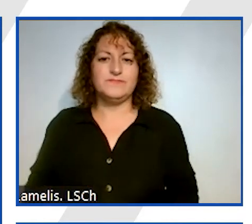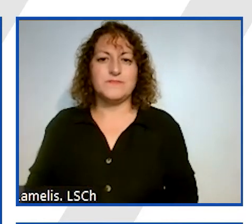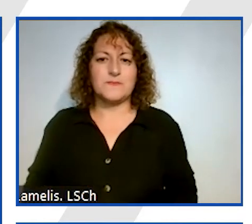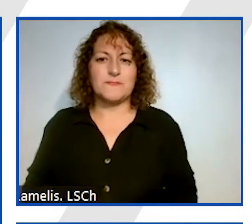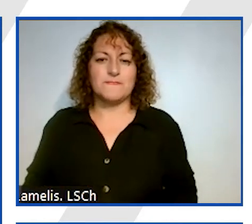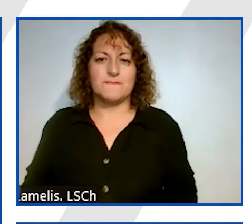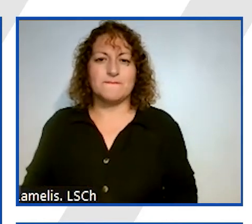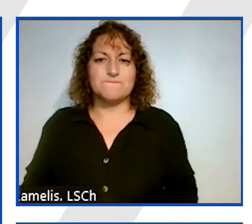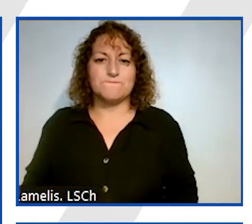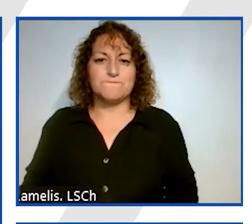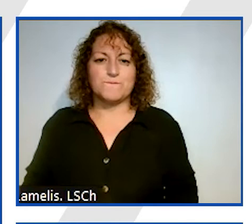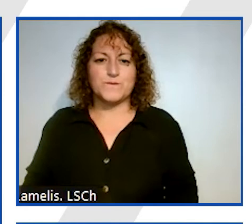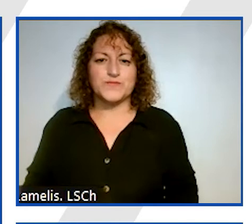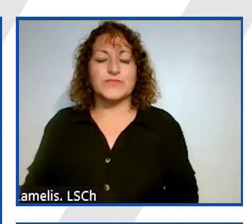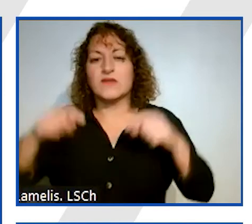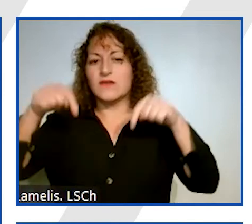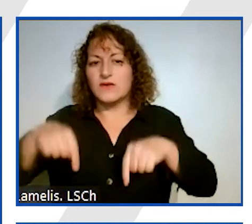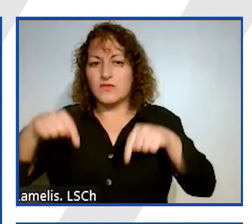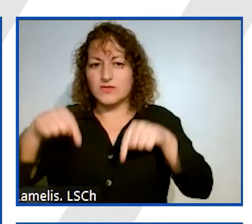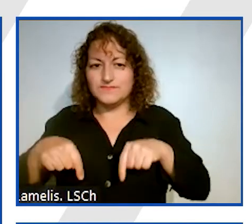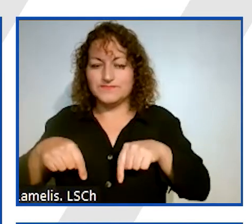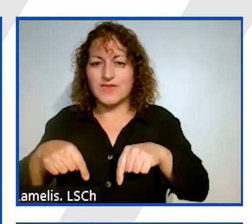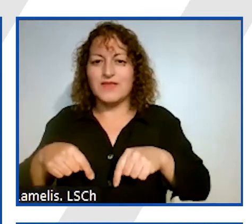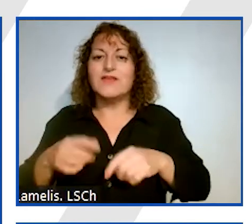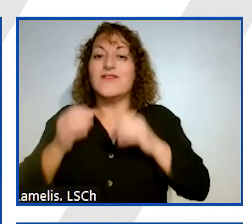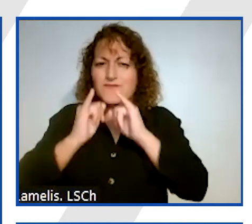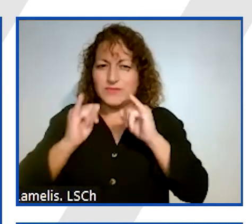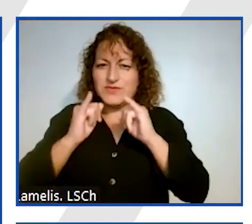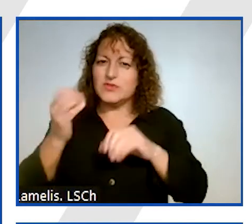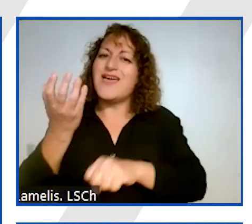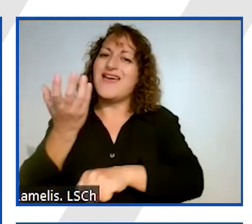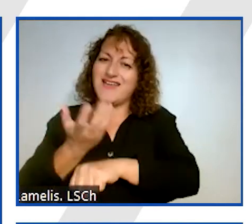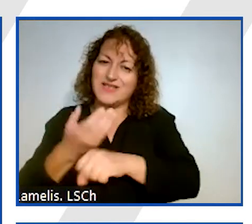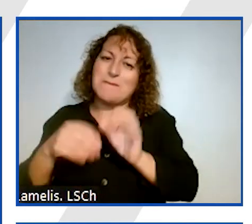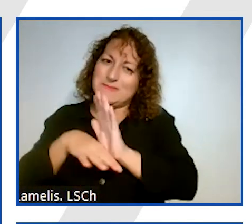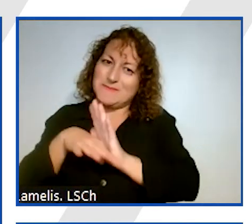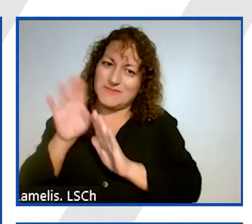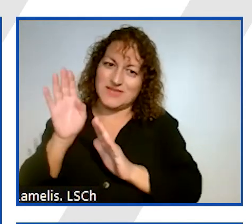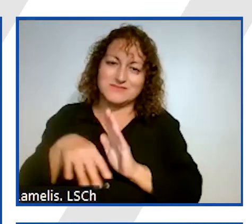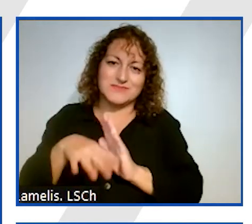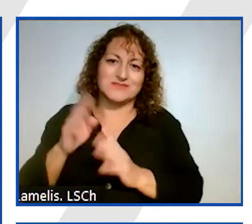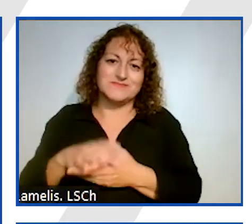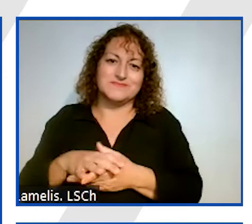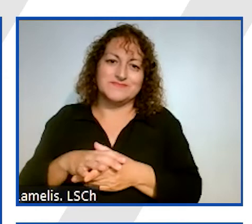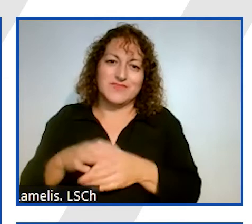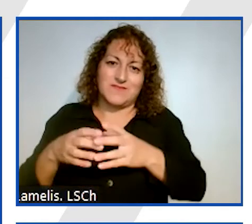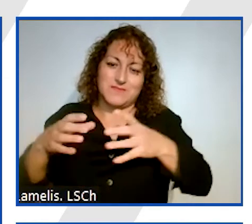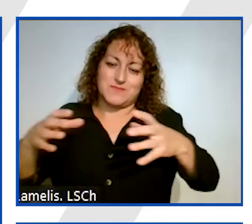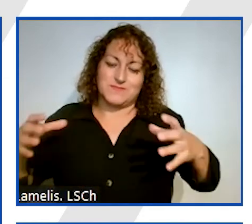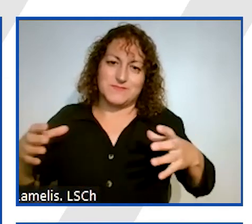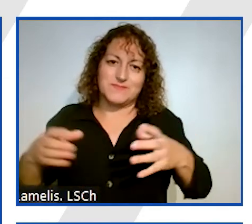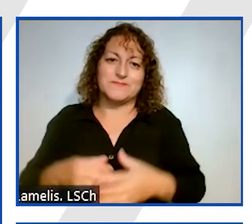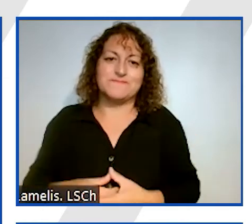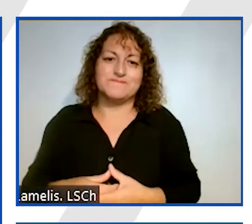al día de hoy tener bastante más información de lo que tenemos. ¿Ya? Y en base a los